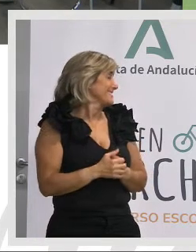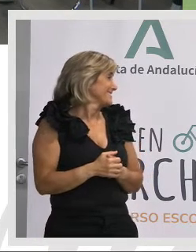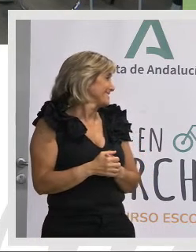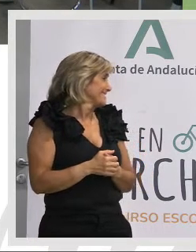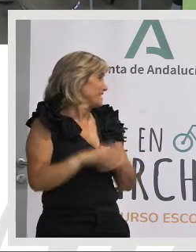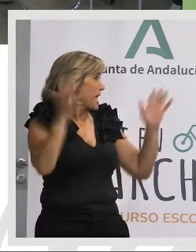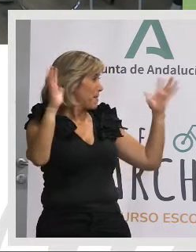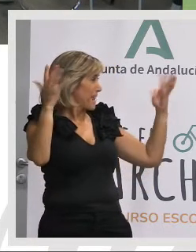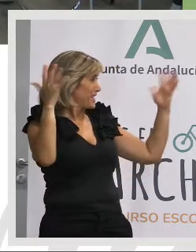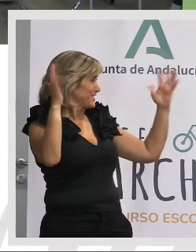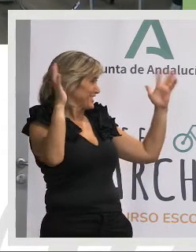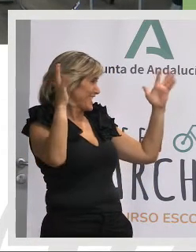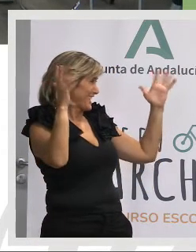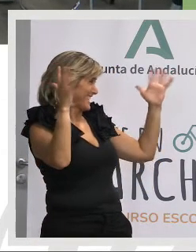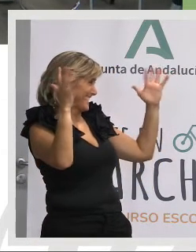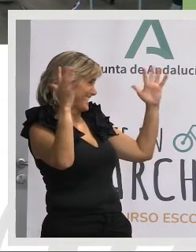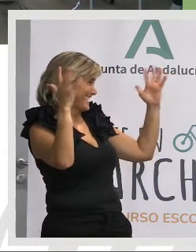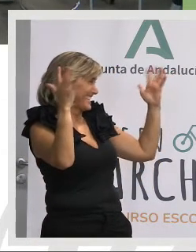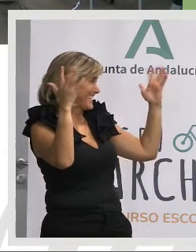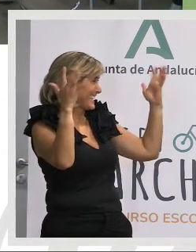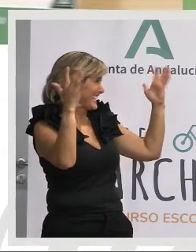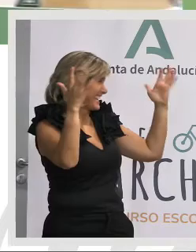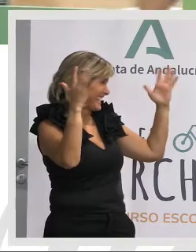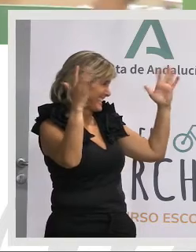Un aplauso para ellos, que están tímidos, están tímidos.